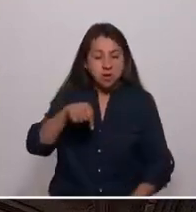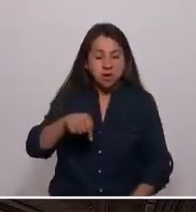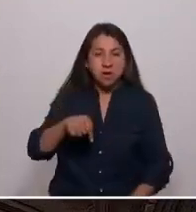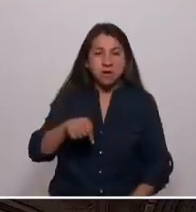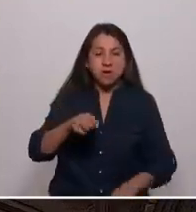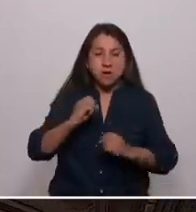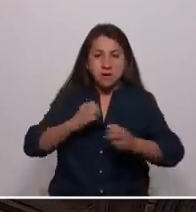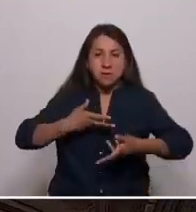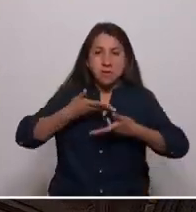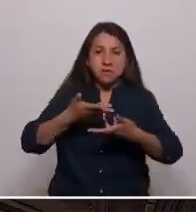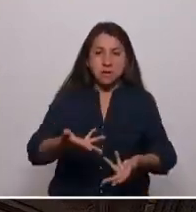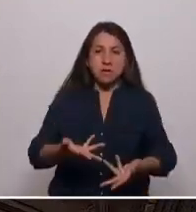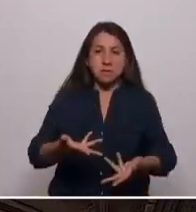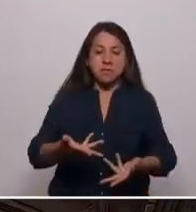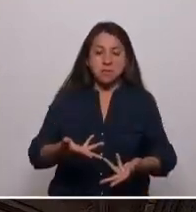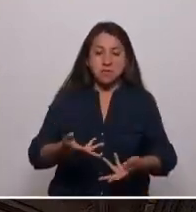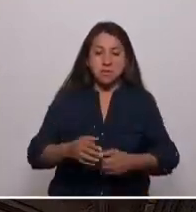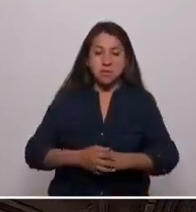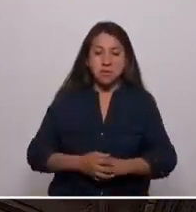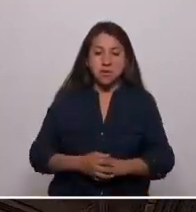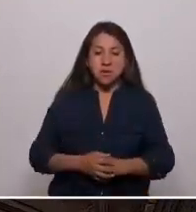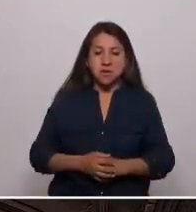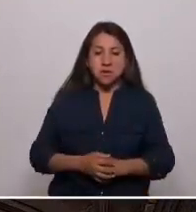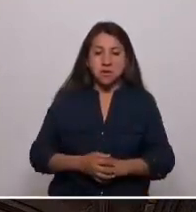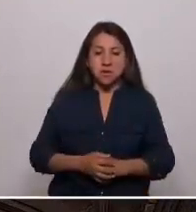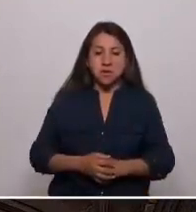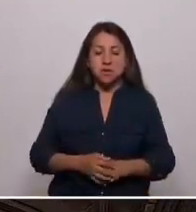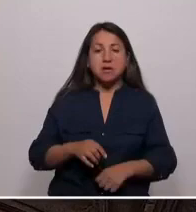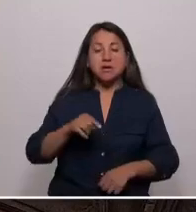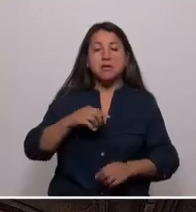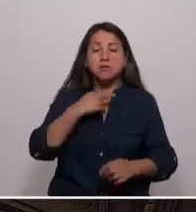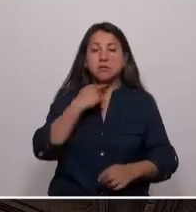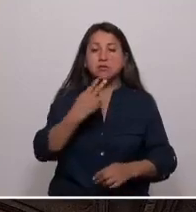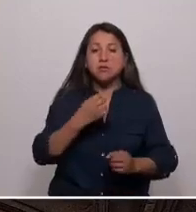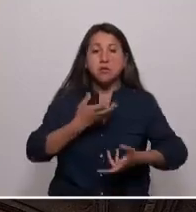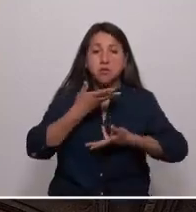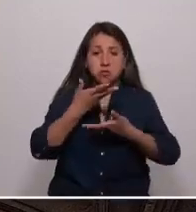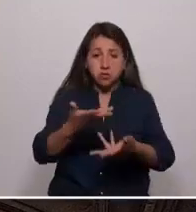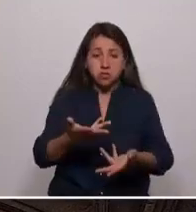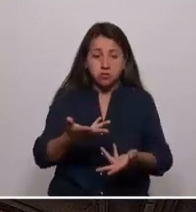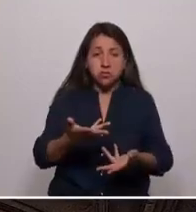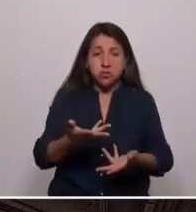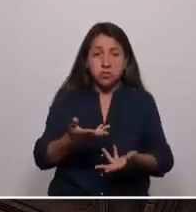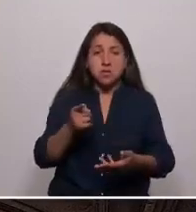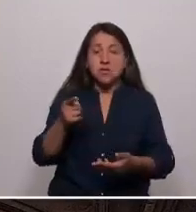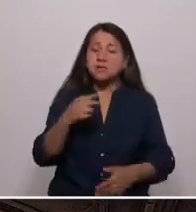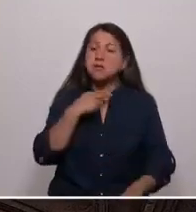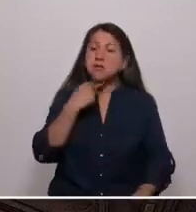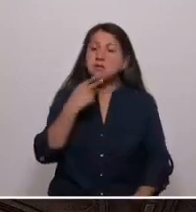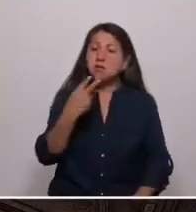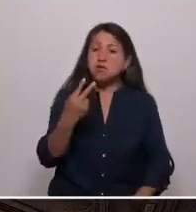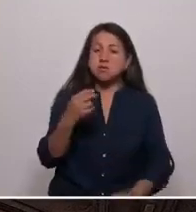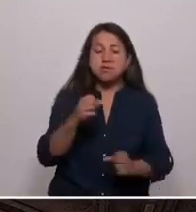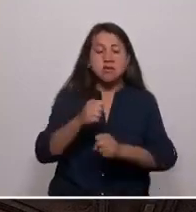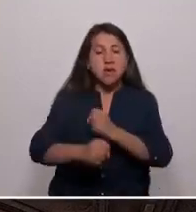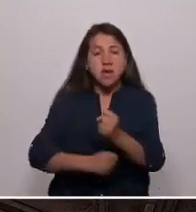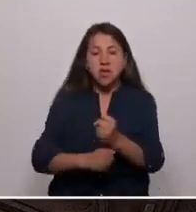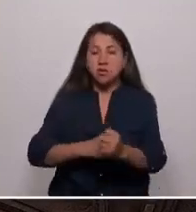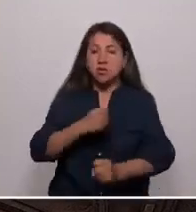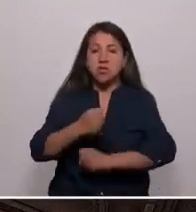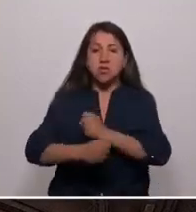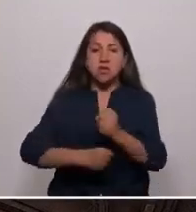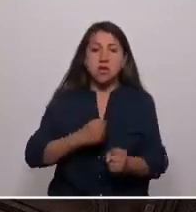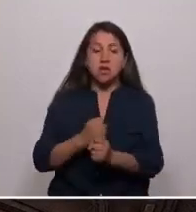expresión Ñuque Mapu. Y su voz, el Mapunzungún, esa voz milenaria de la tierra, la que nace y